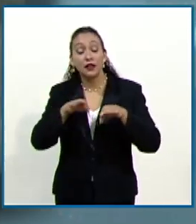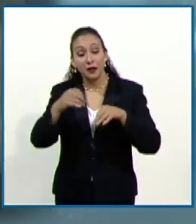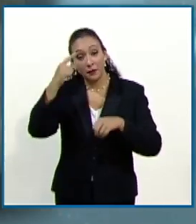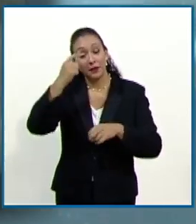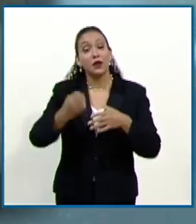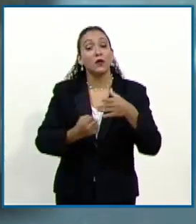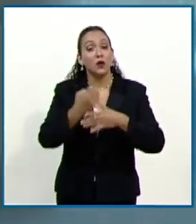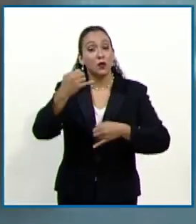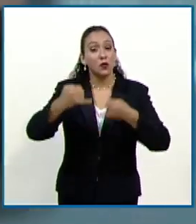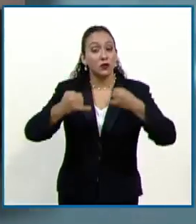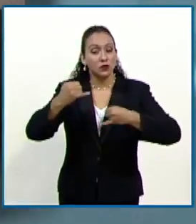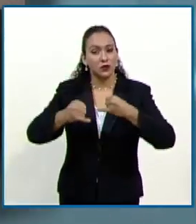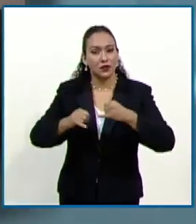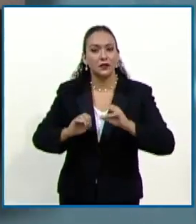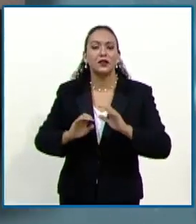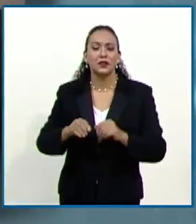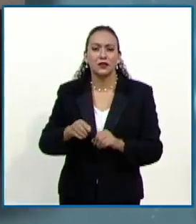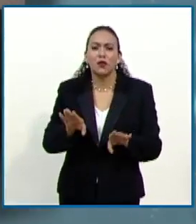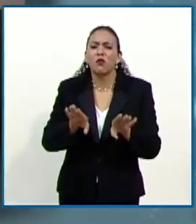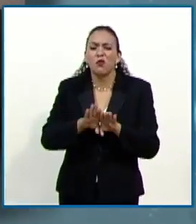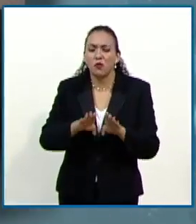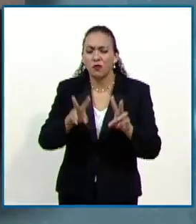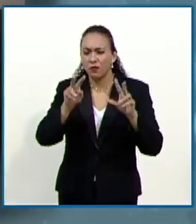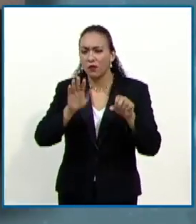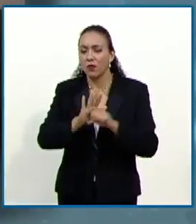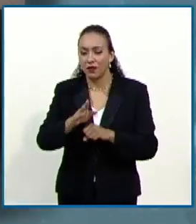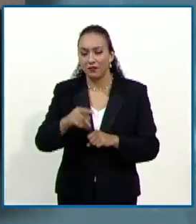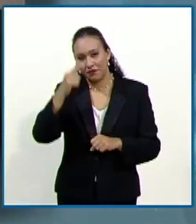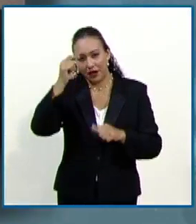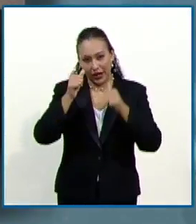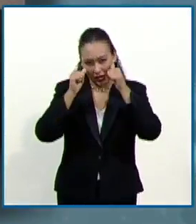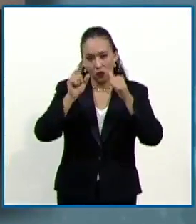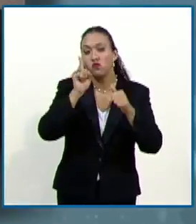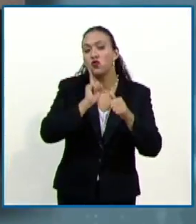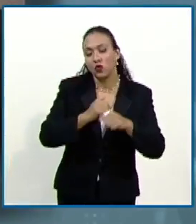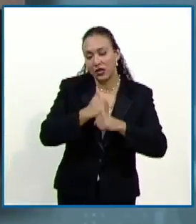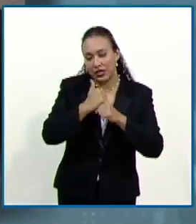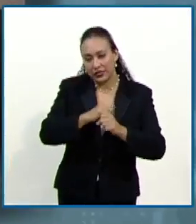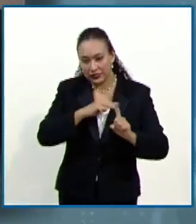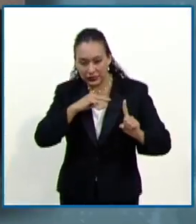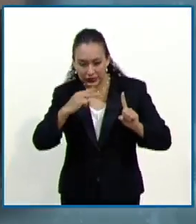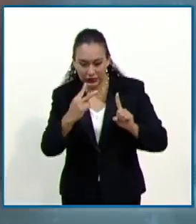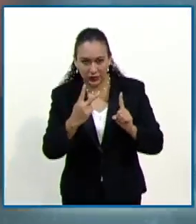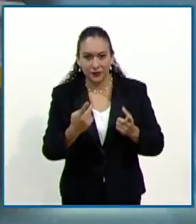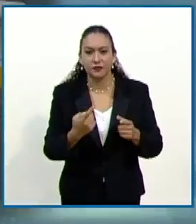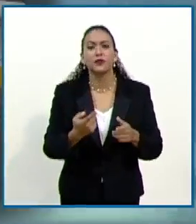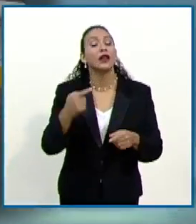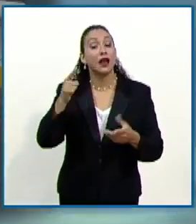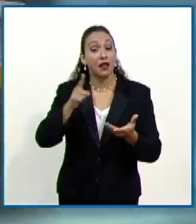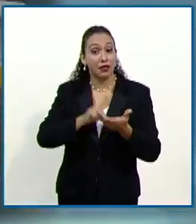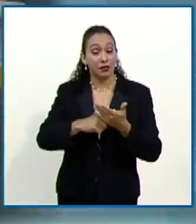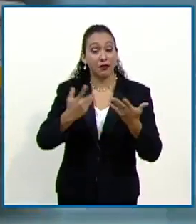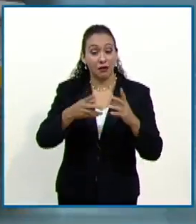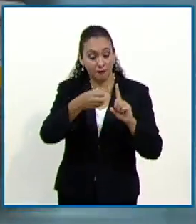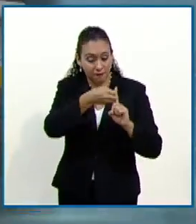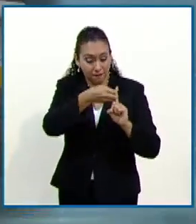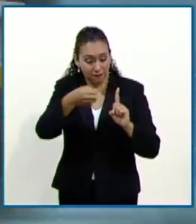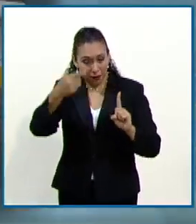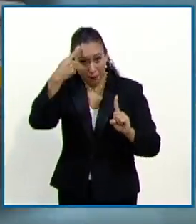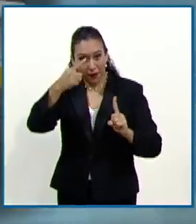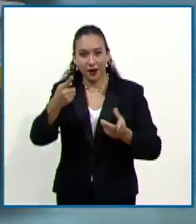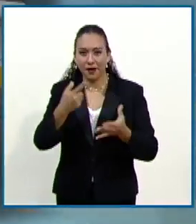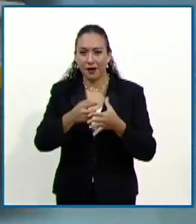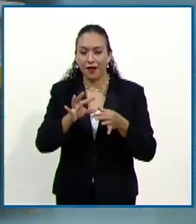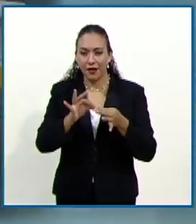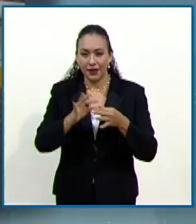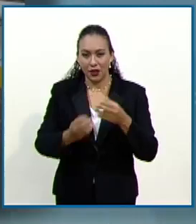especializado en violencia familiar contra la mujer, para lo cual trabaja en el modelo de gestión, el esquema y las condiciones de trabajo